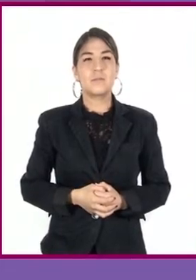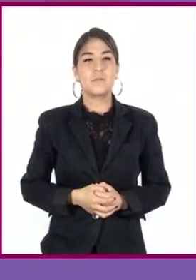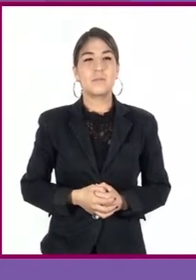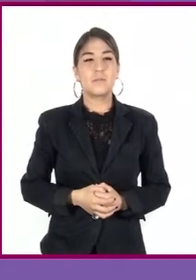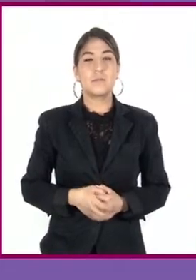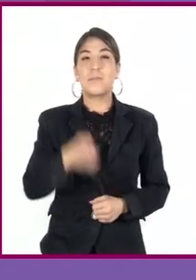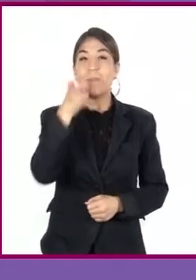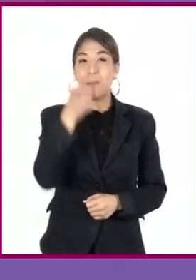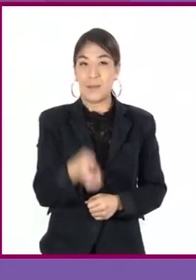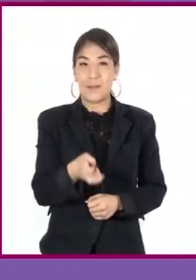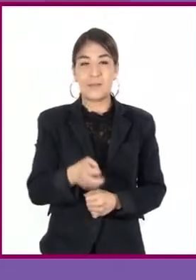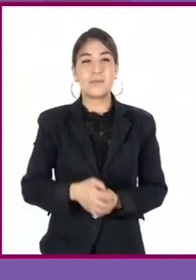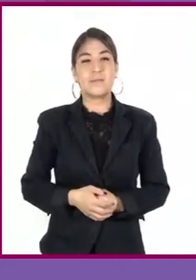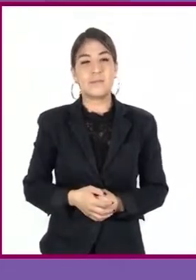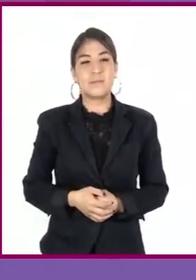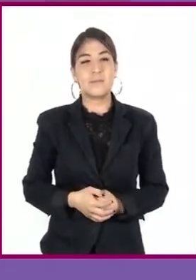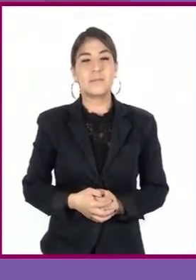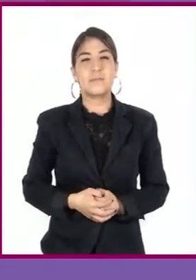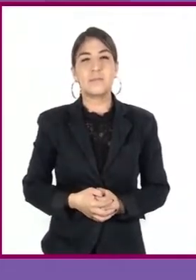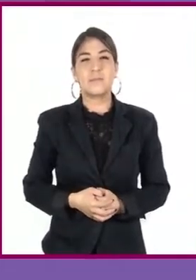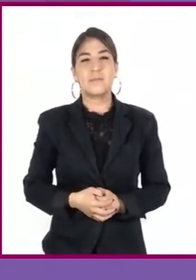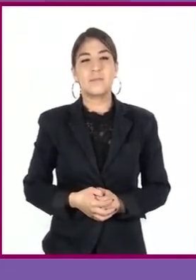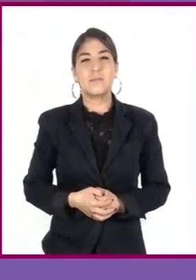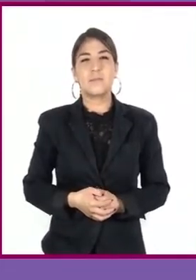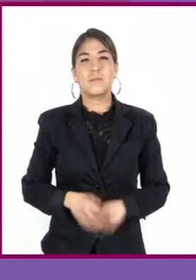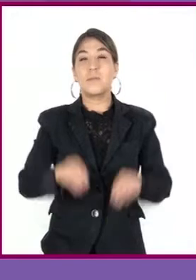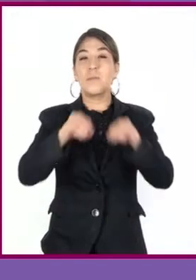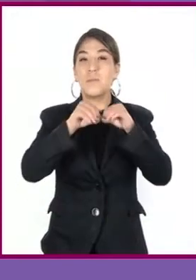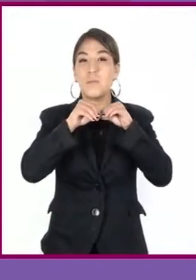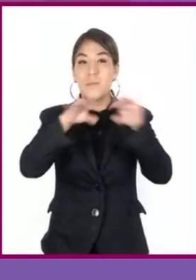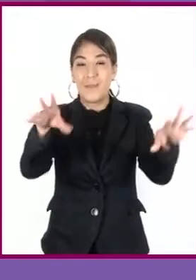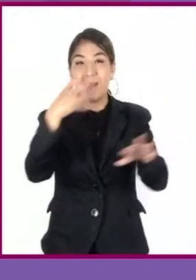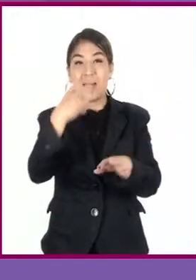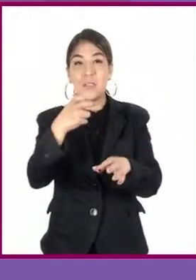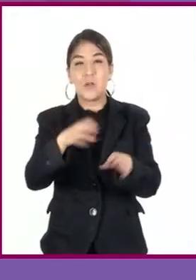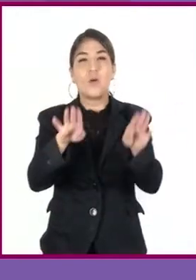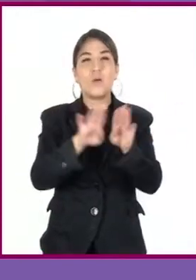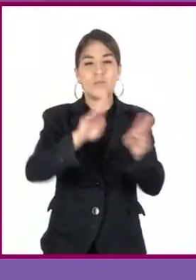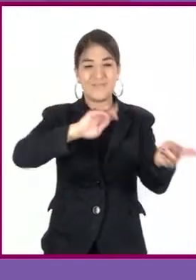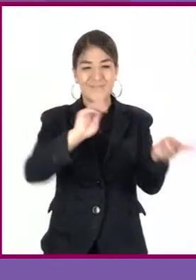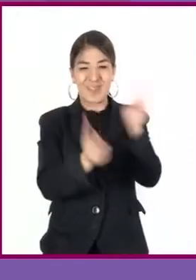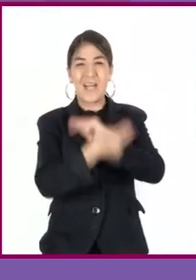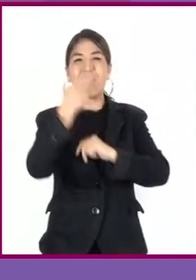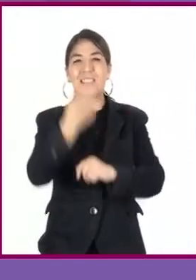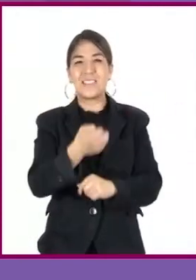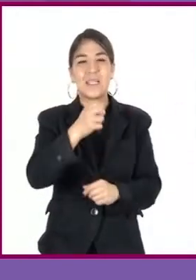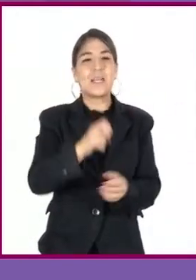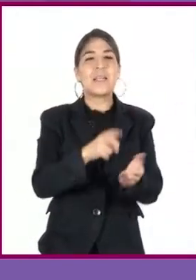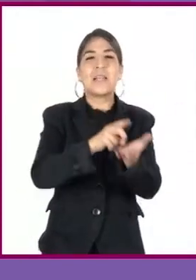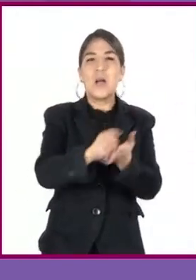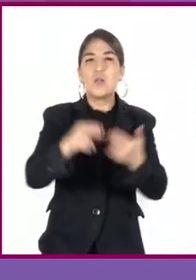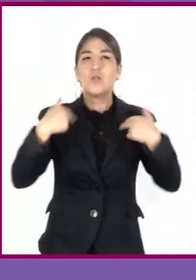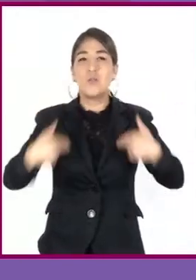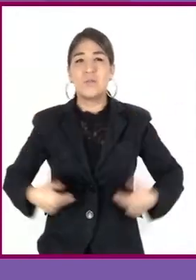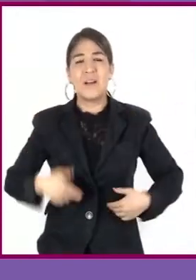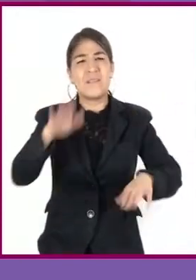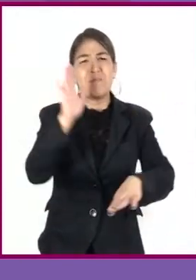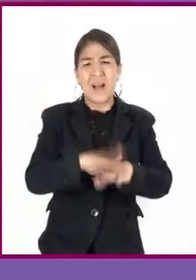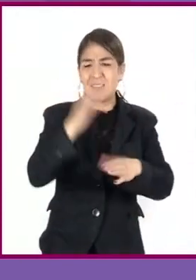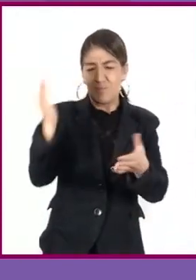A partir de la emisión de la Declaración Universal de los Derechos Humanos viene una cascada de